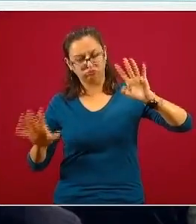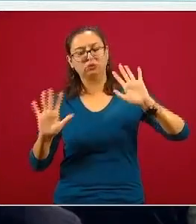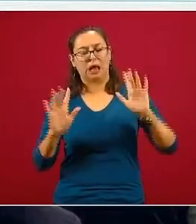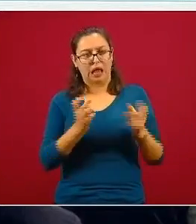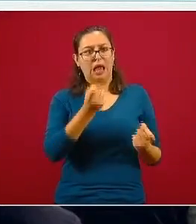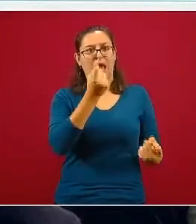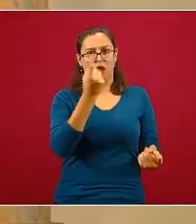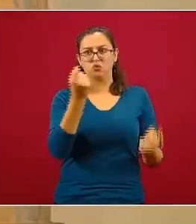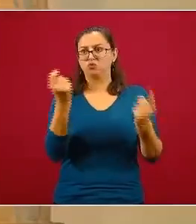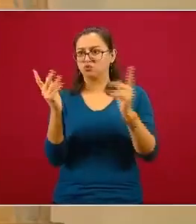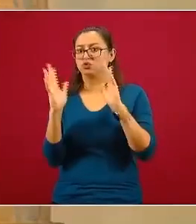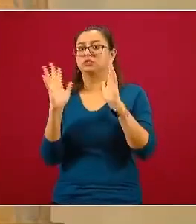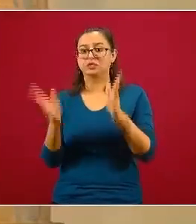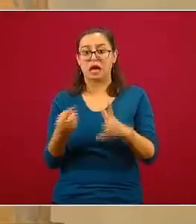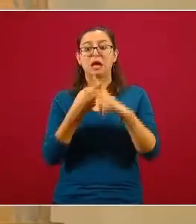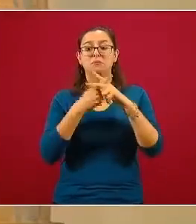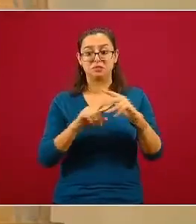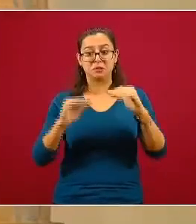sus descensos de